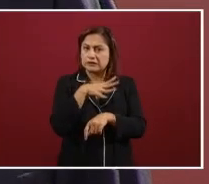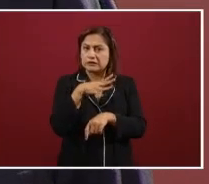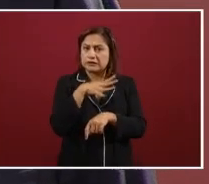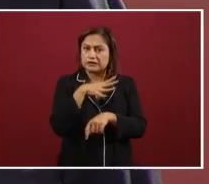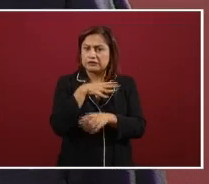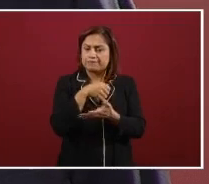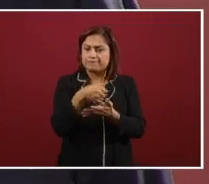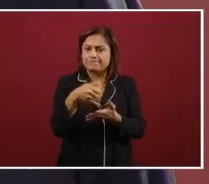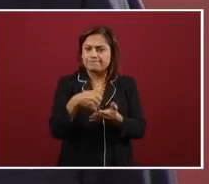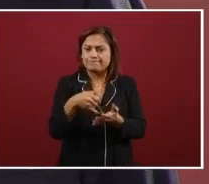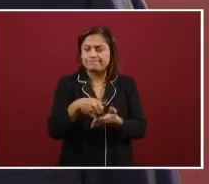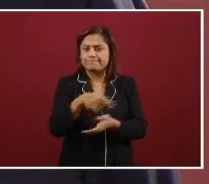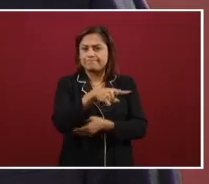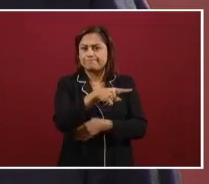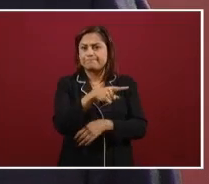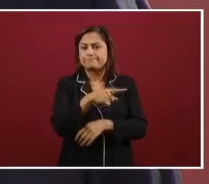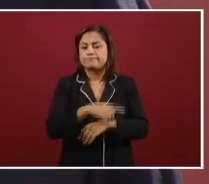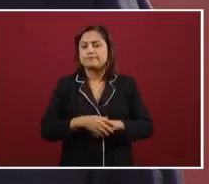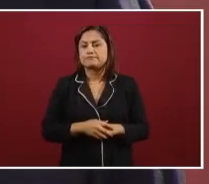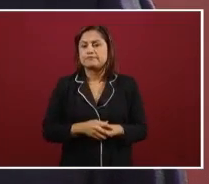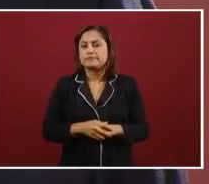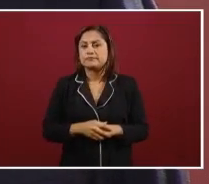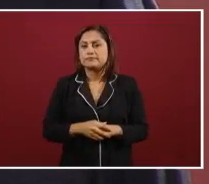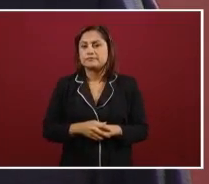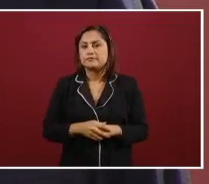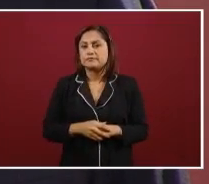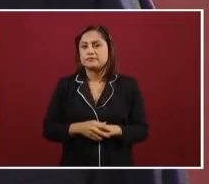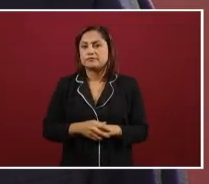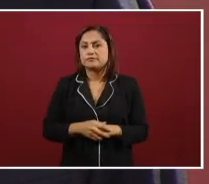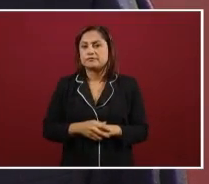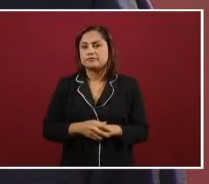Y se